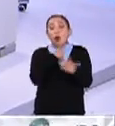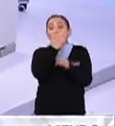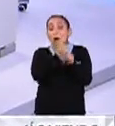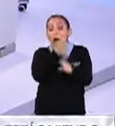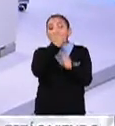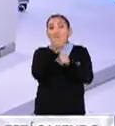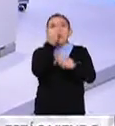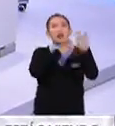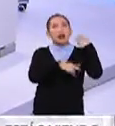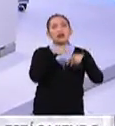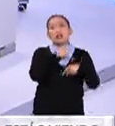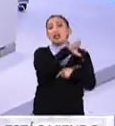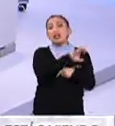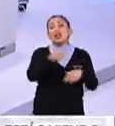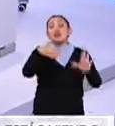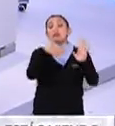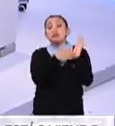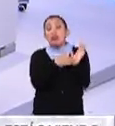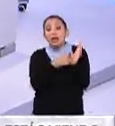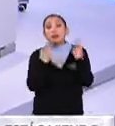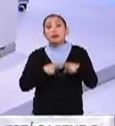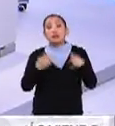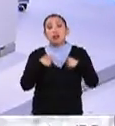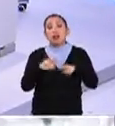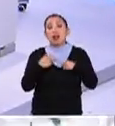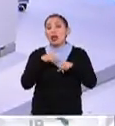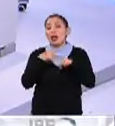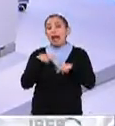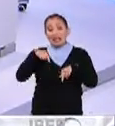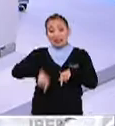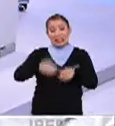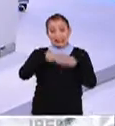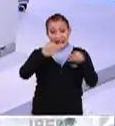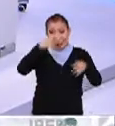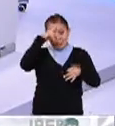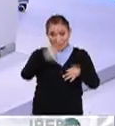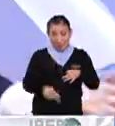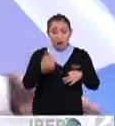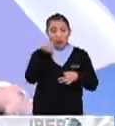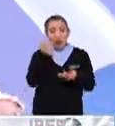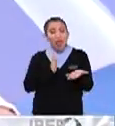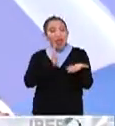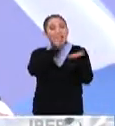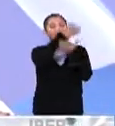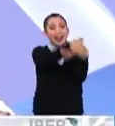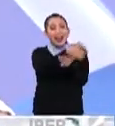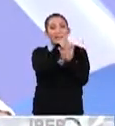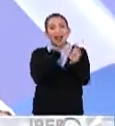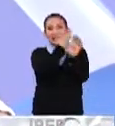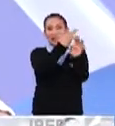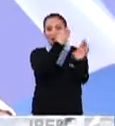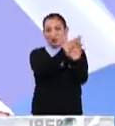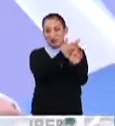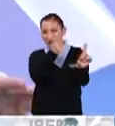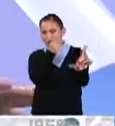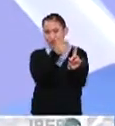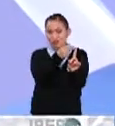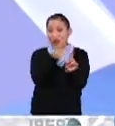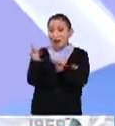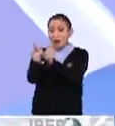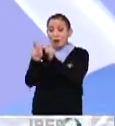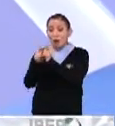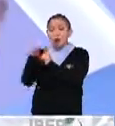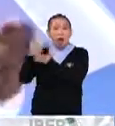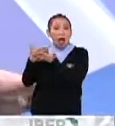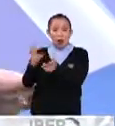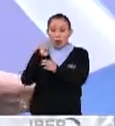año transitan alrededor de 500,000 personas por nuestro territorio intentando ingresar a la Unión Americana. Entonces, la caravana